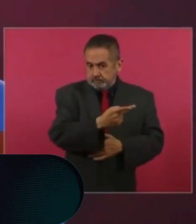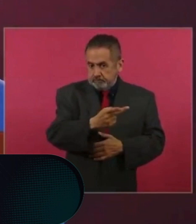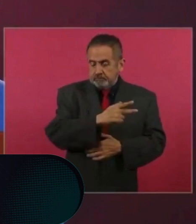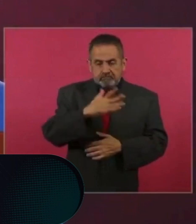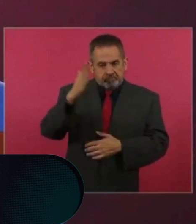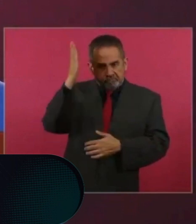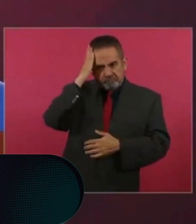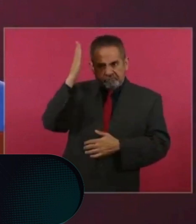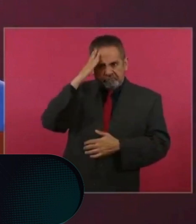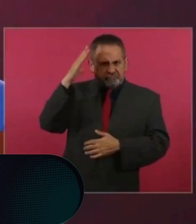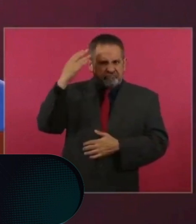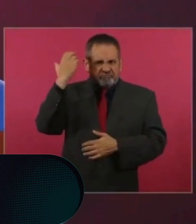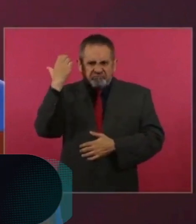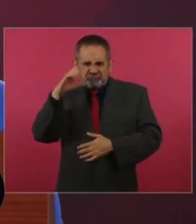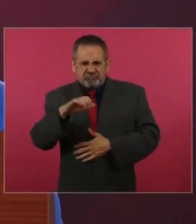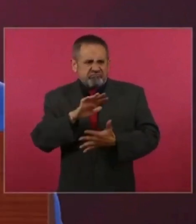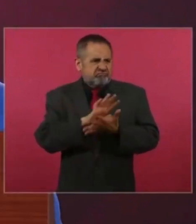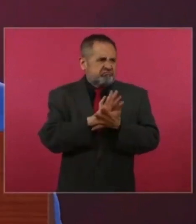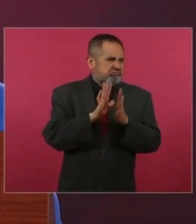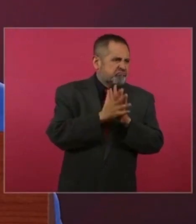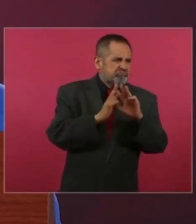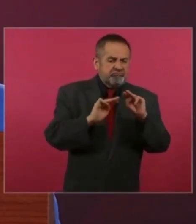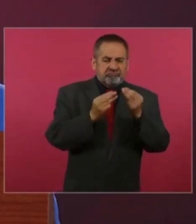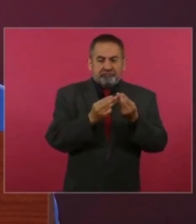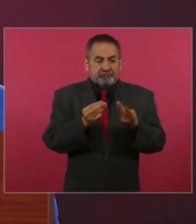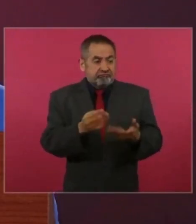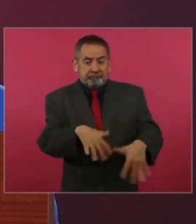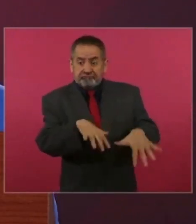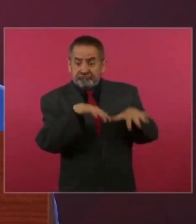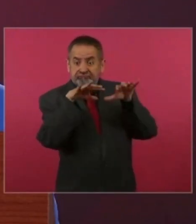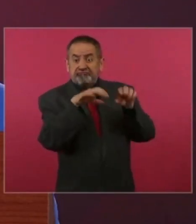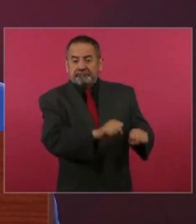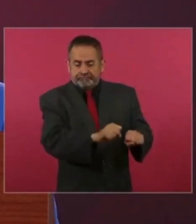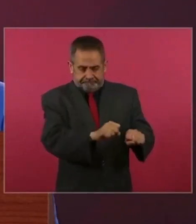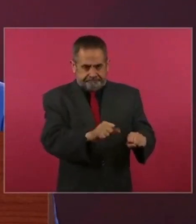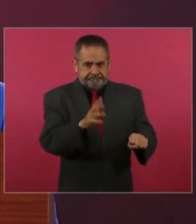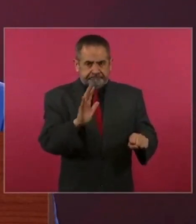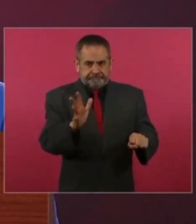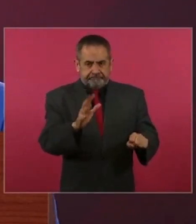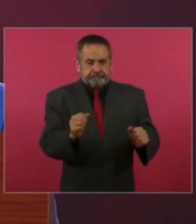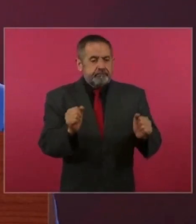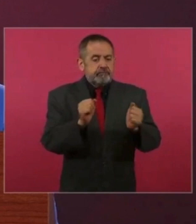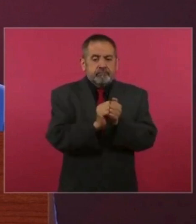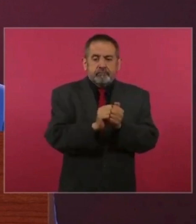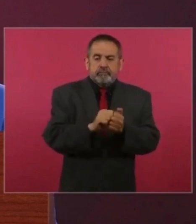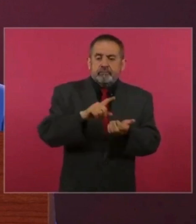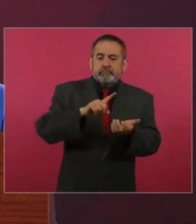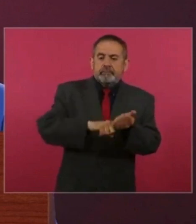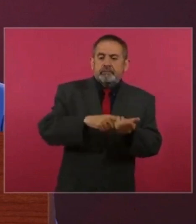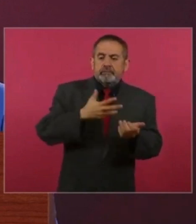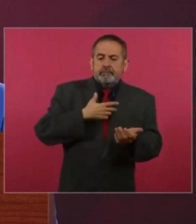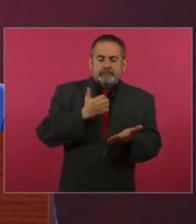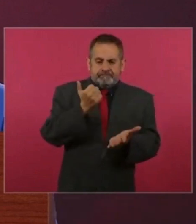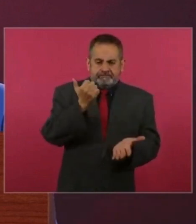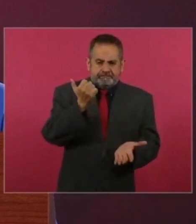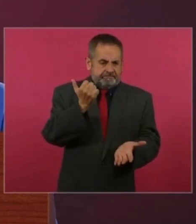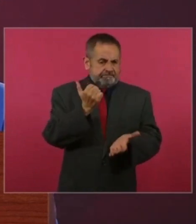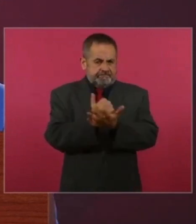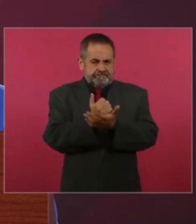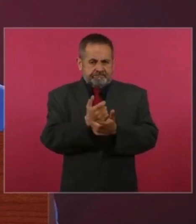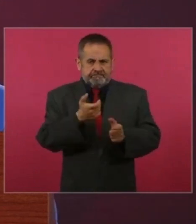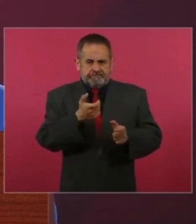que se detuvieron en posesión de cartuchos, cargadores